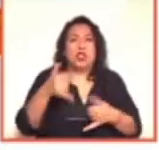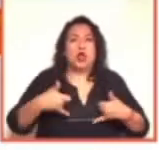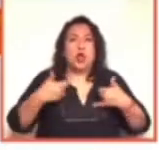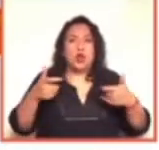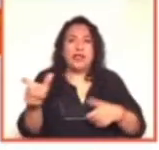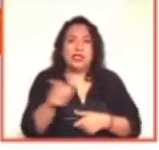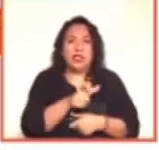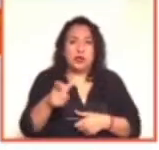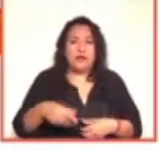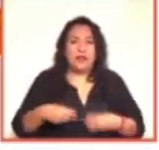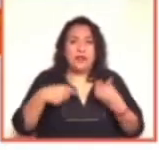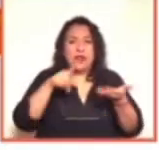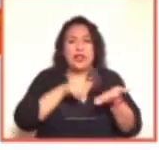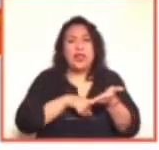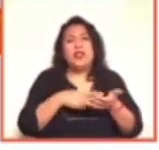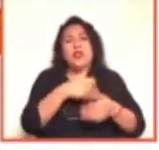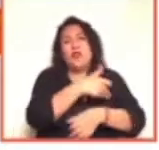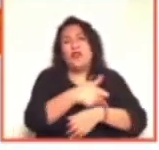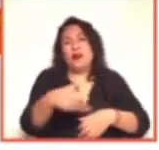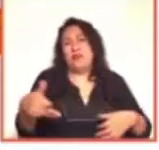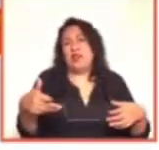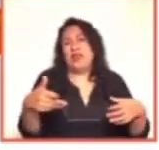seno de una familia disfuncional.